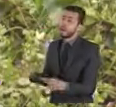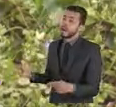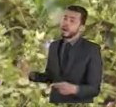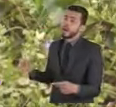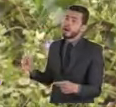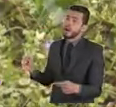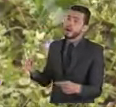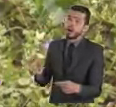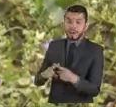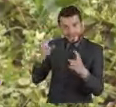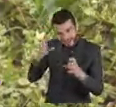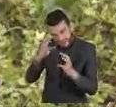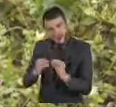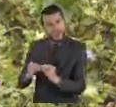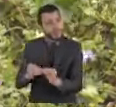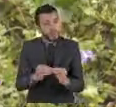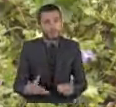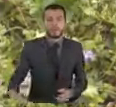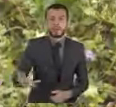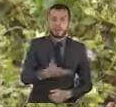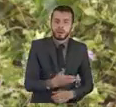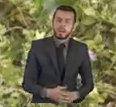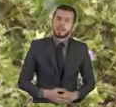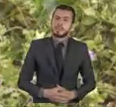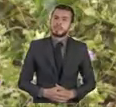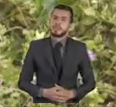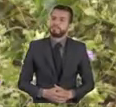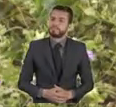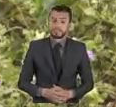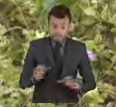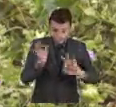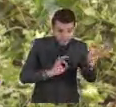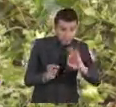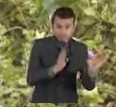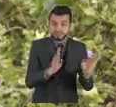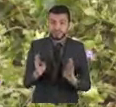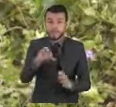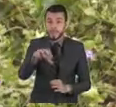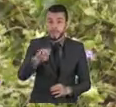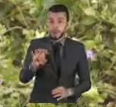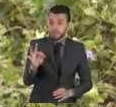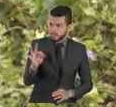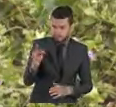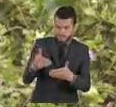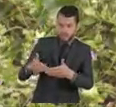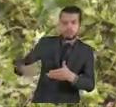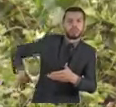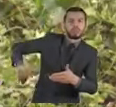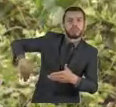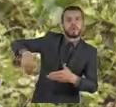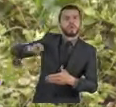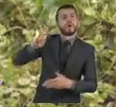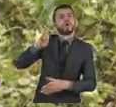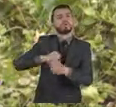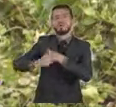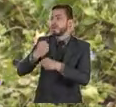consenso, por acuerdo, un nuevo plan de ordenamiento territorial y no lo ha logrado. Tenemos 8 años de atraso en esa tarea.